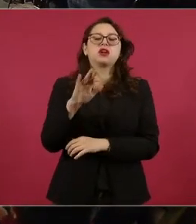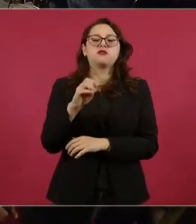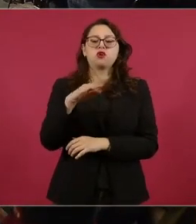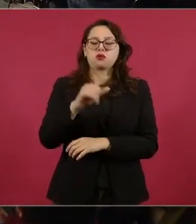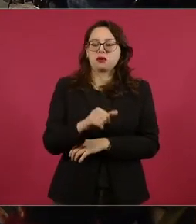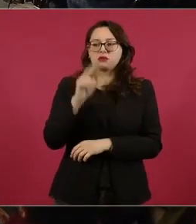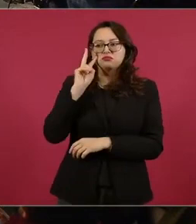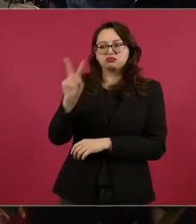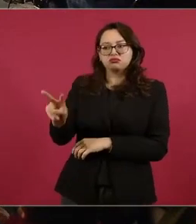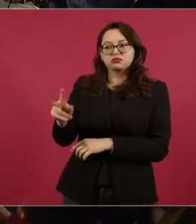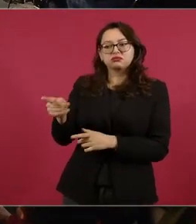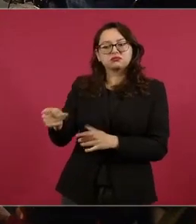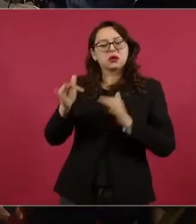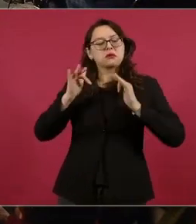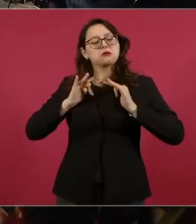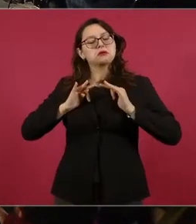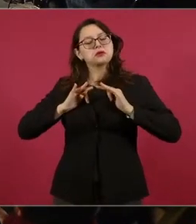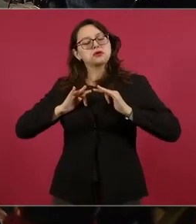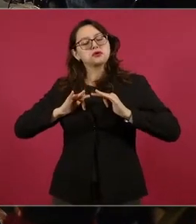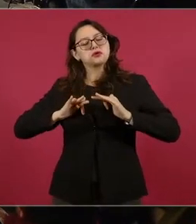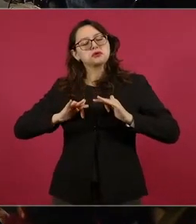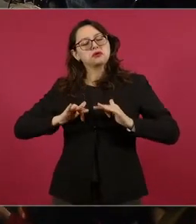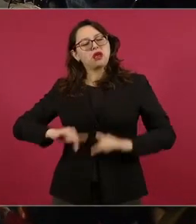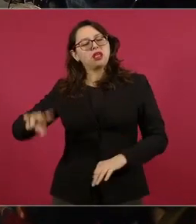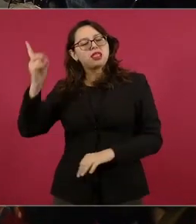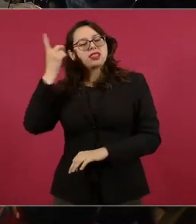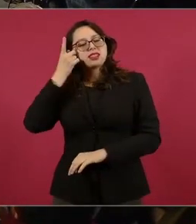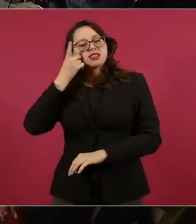gente relajados relajados